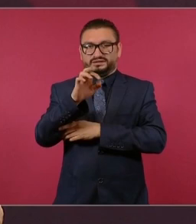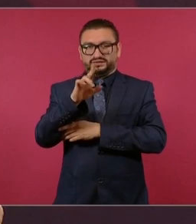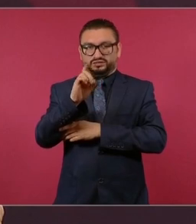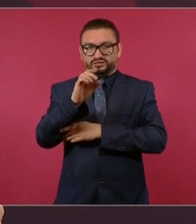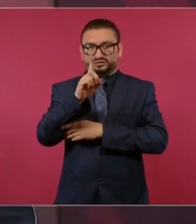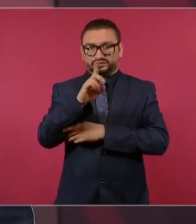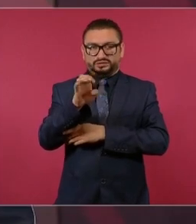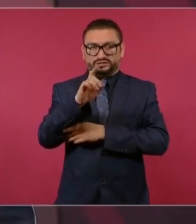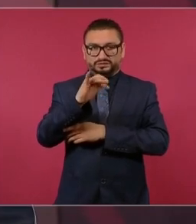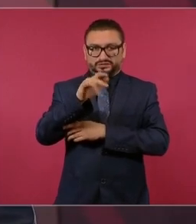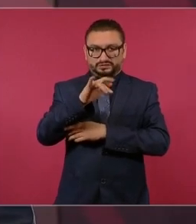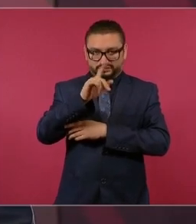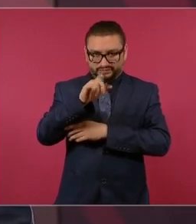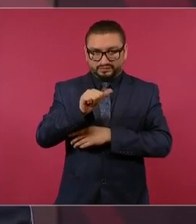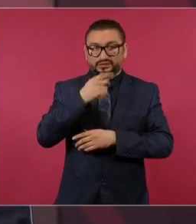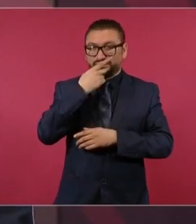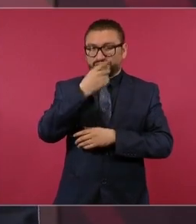decían: